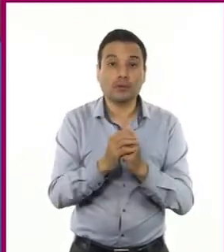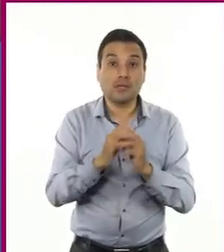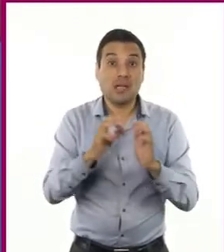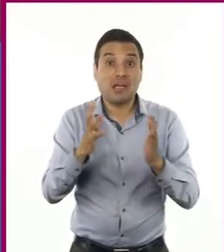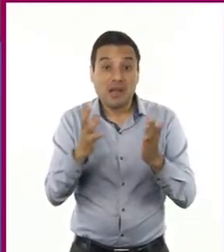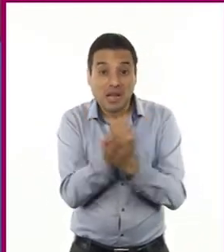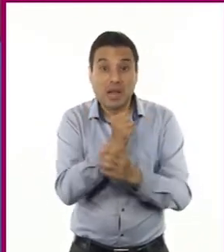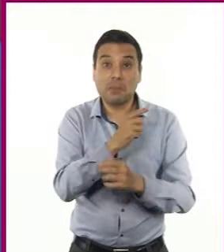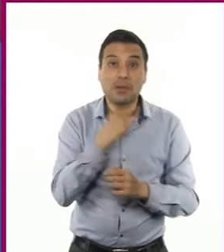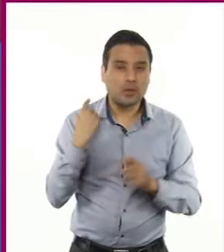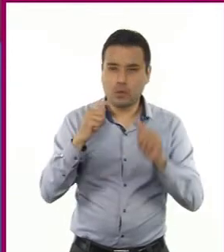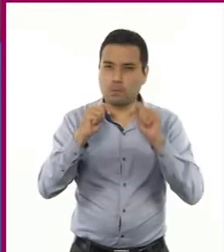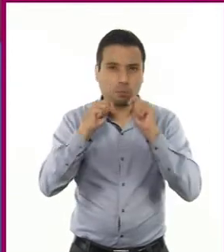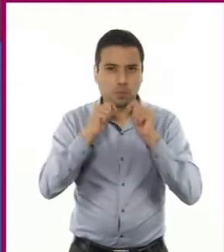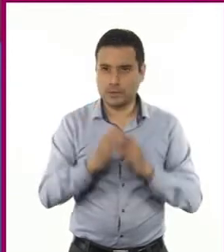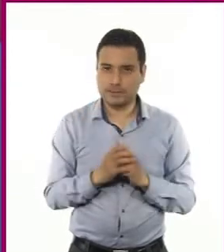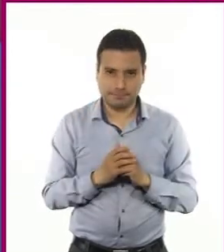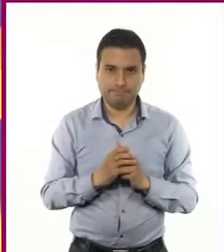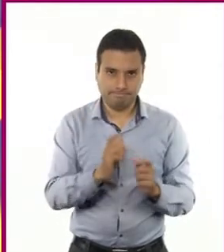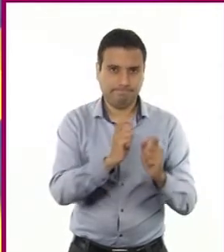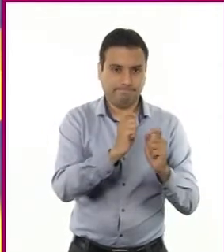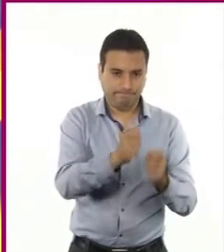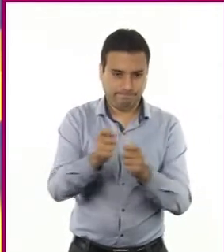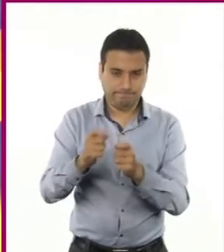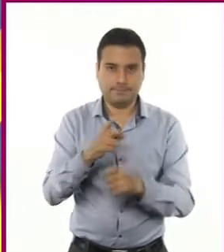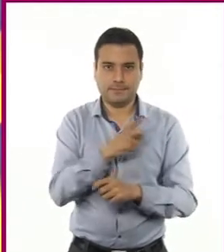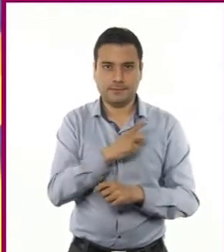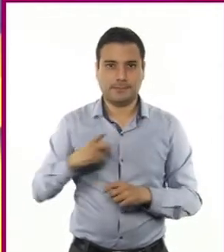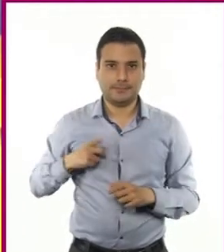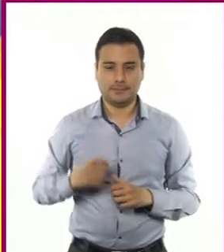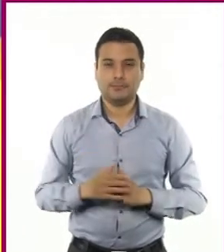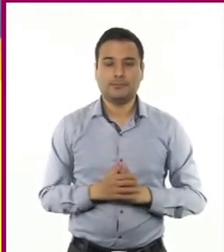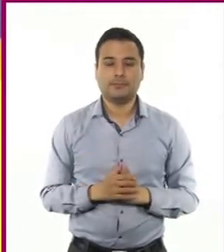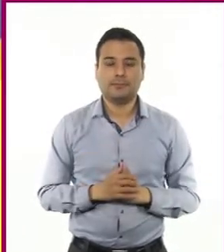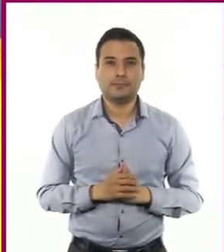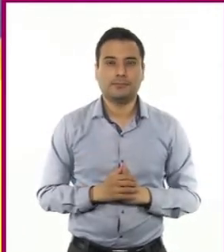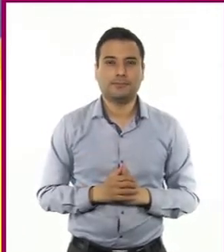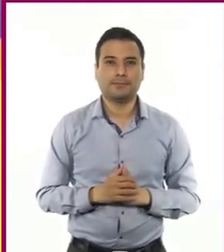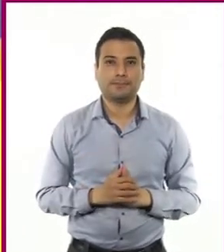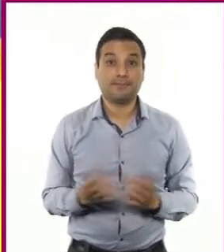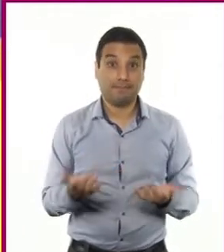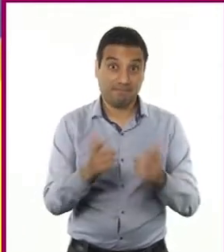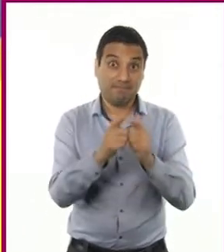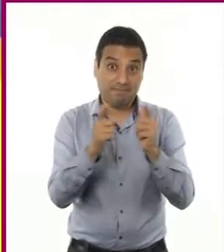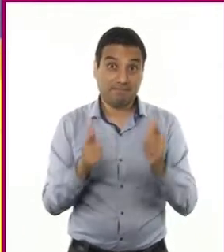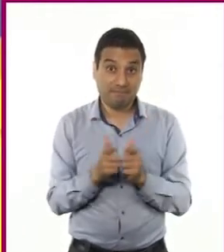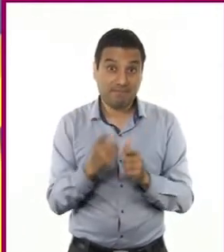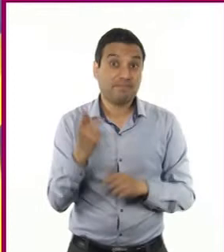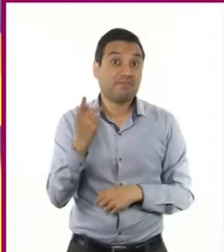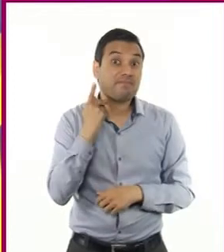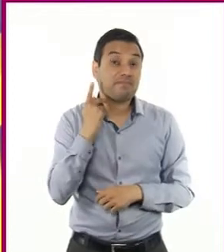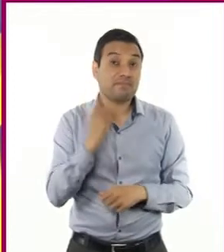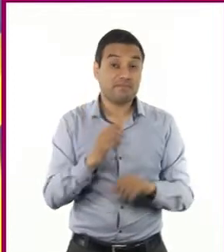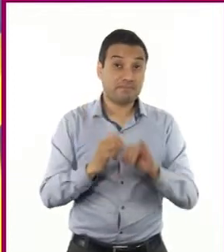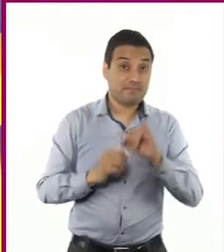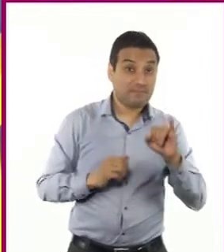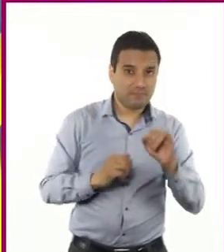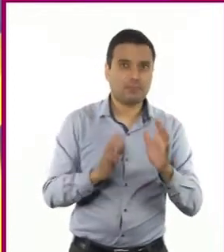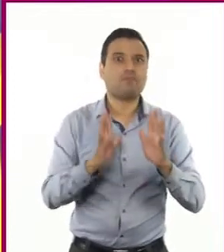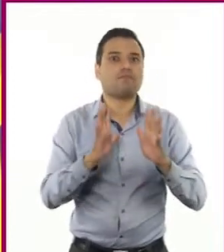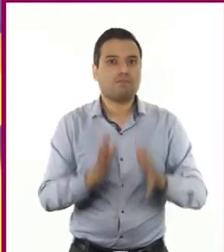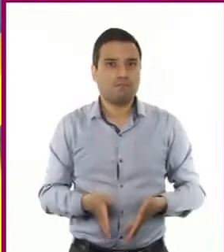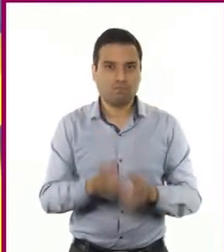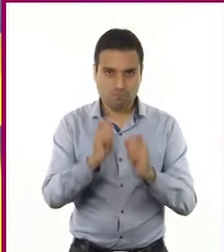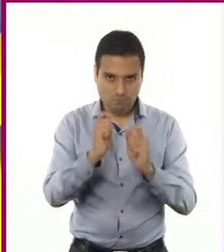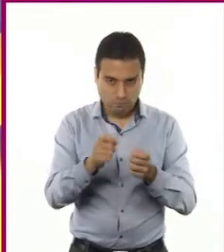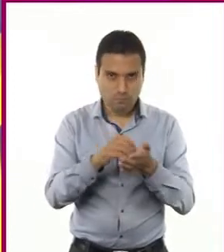o no, los distritos electorales. En consecuencia, algunos partidos políticos de izquierda obtuvieron su registro,